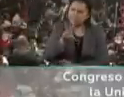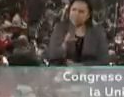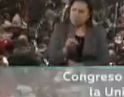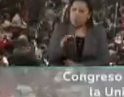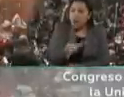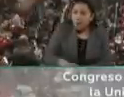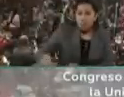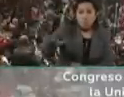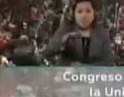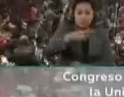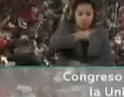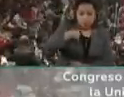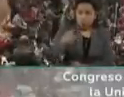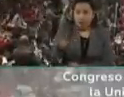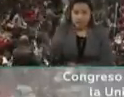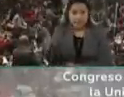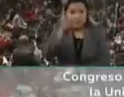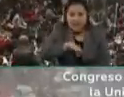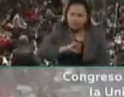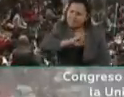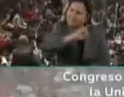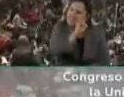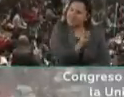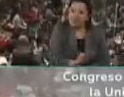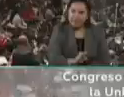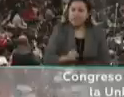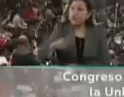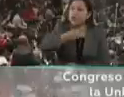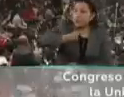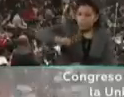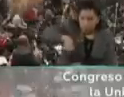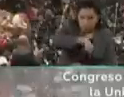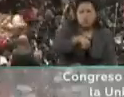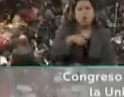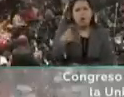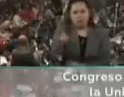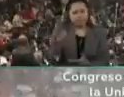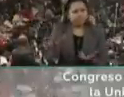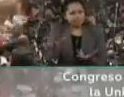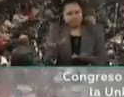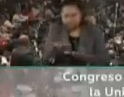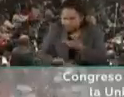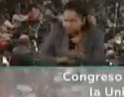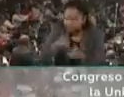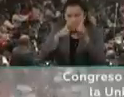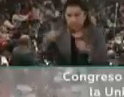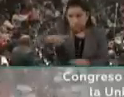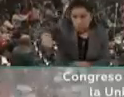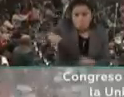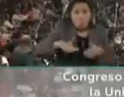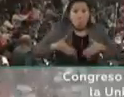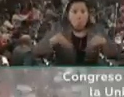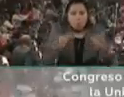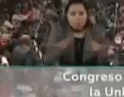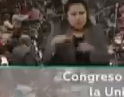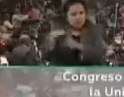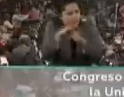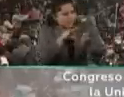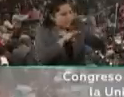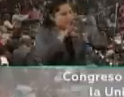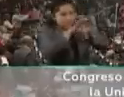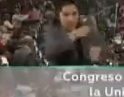porque merecemos su confianza. Los traicionaron y forman parte del largo ejército de